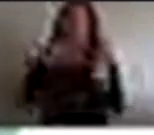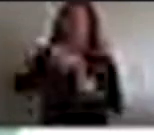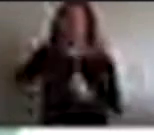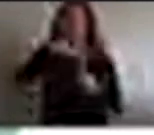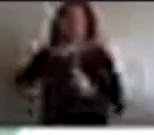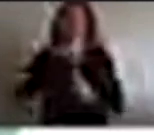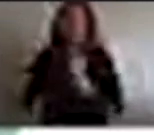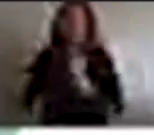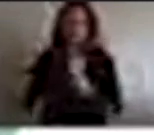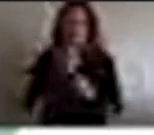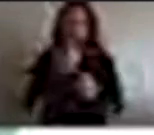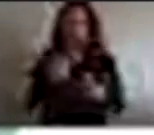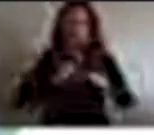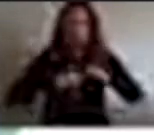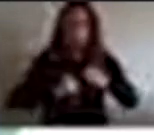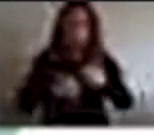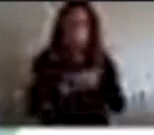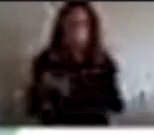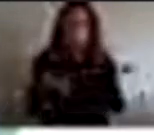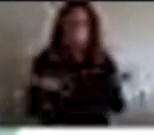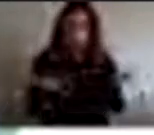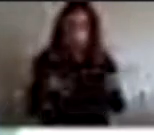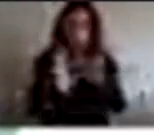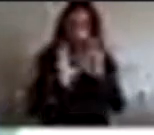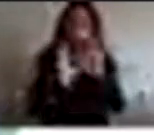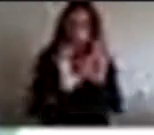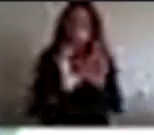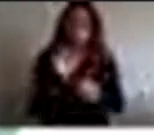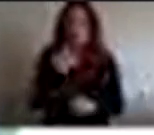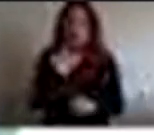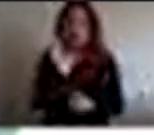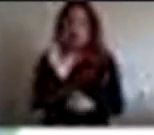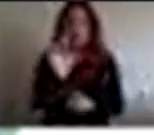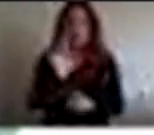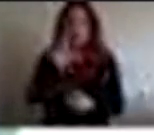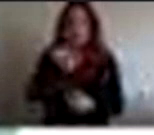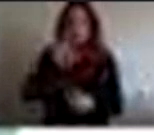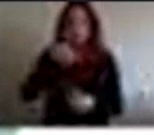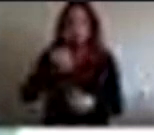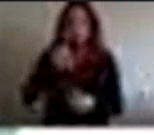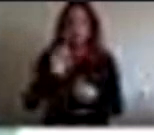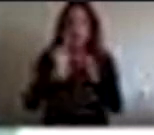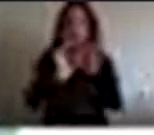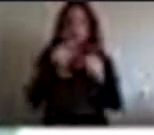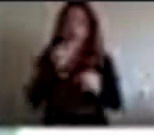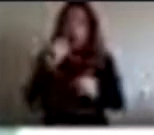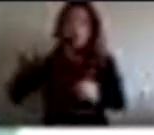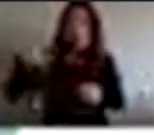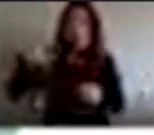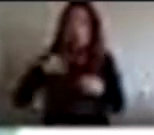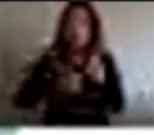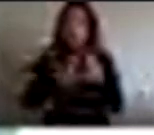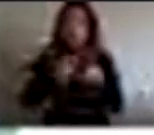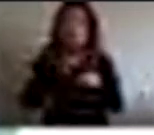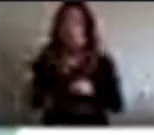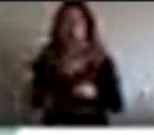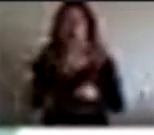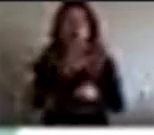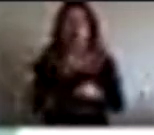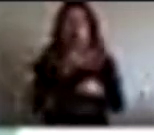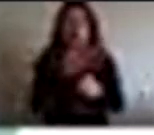Fernando Ara, por tus palabras, muchas gracias por la noticia. Alejandra, ¿algunas palabras?